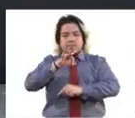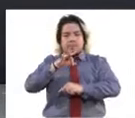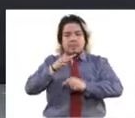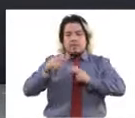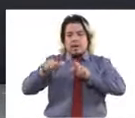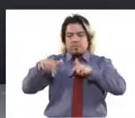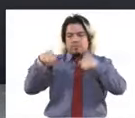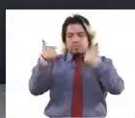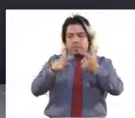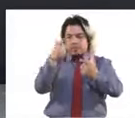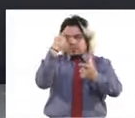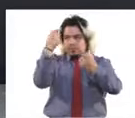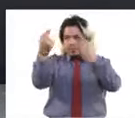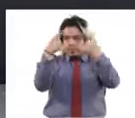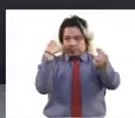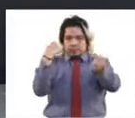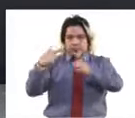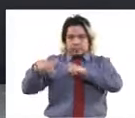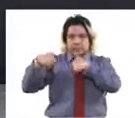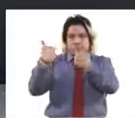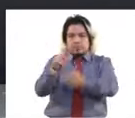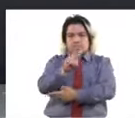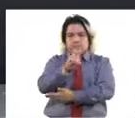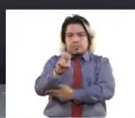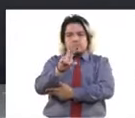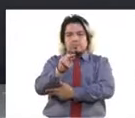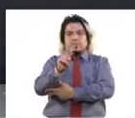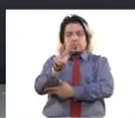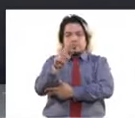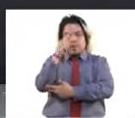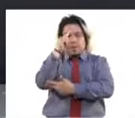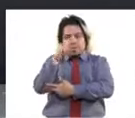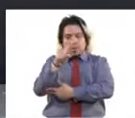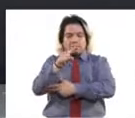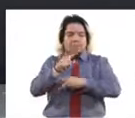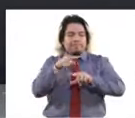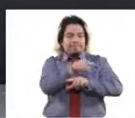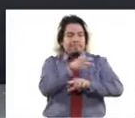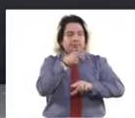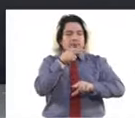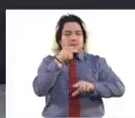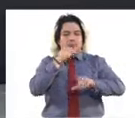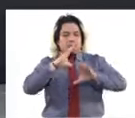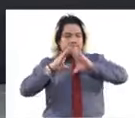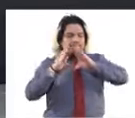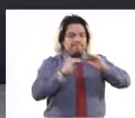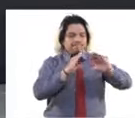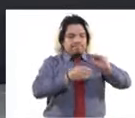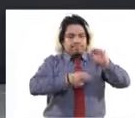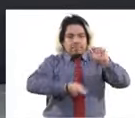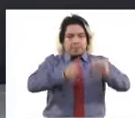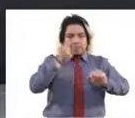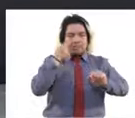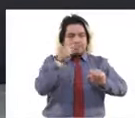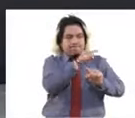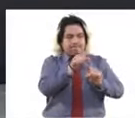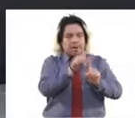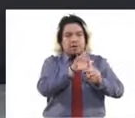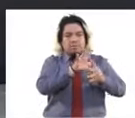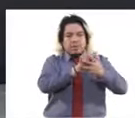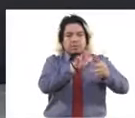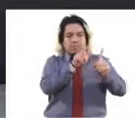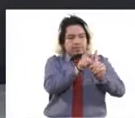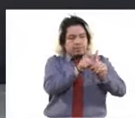generación 282 del curso básico de formación policial, primera de custodia penitenciaria